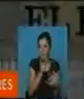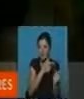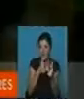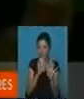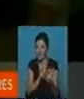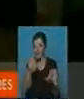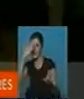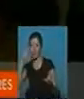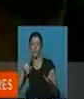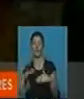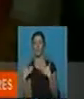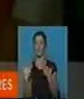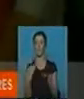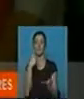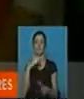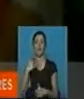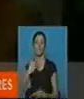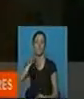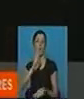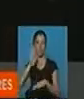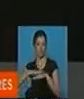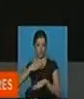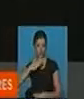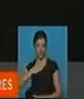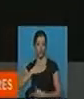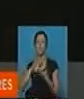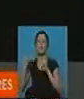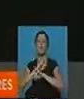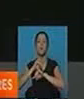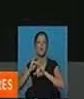qué se atribuyó rápidamente el ataque.